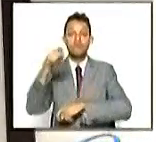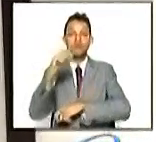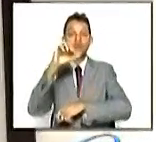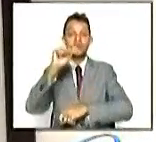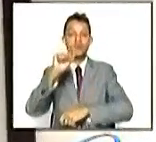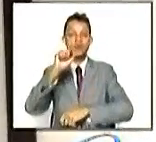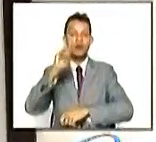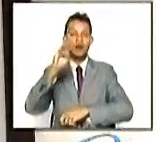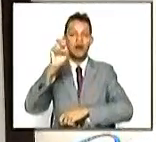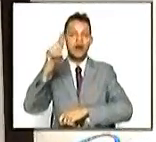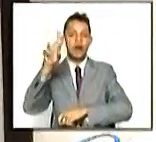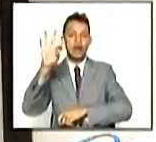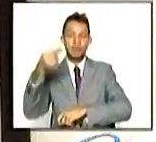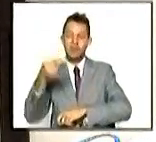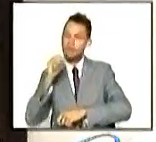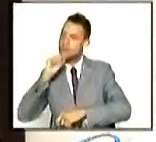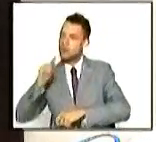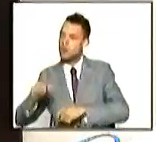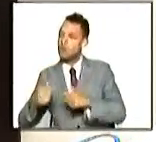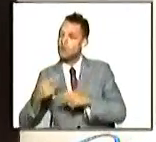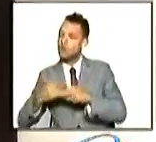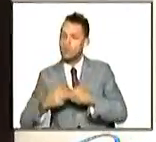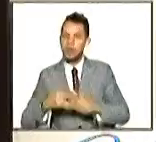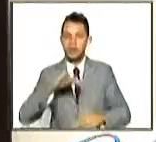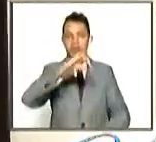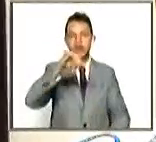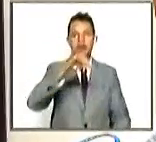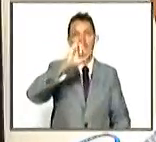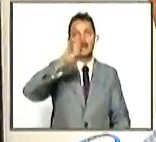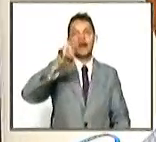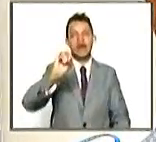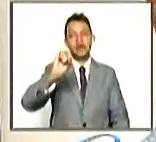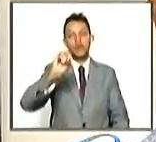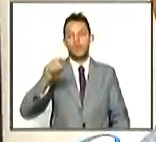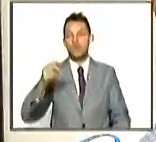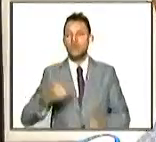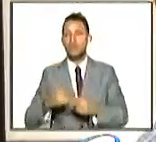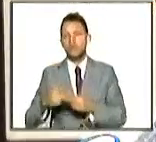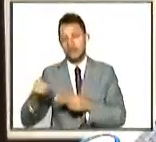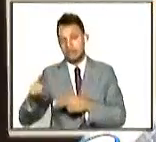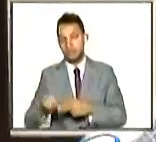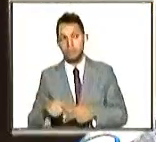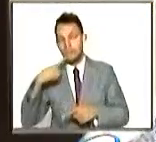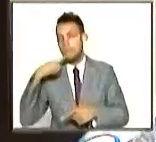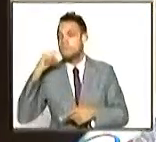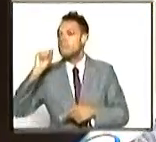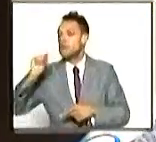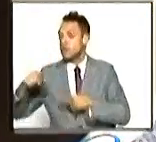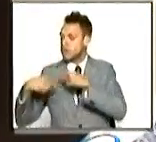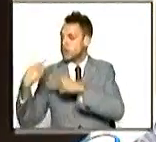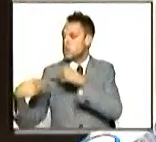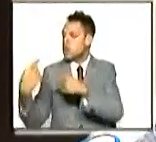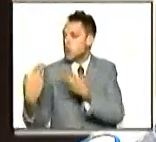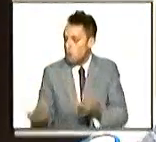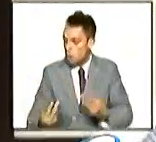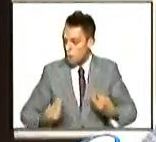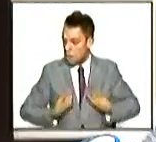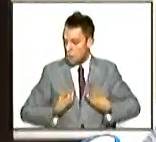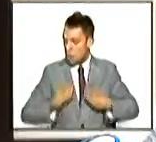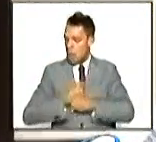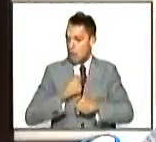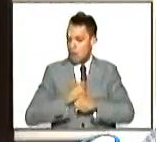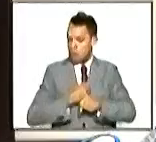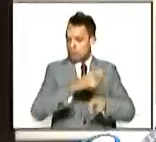de frutoterapia. ¿Cuál es su nombre, diga? Jairo Grisales. ¿Y cuál es la historia suya y la historia de